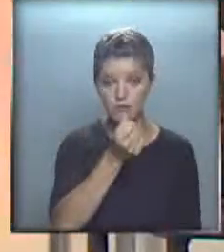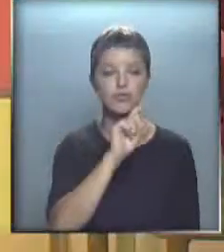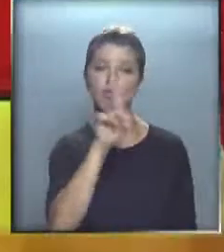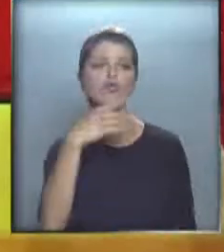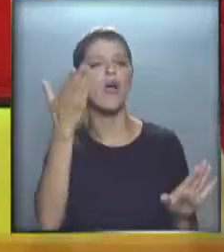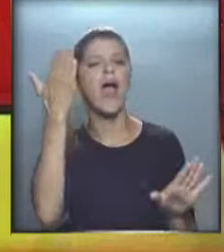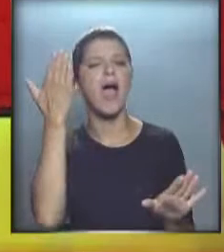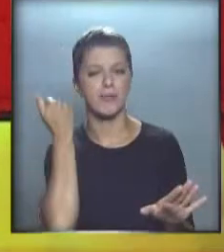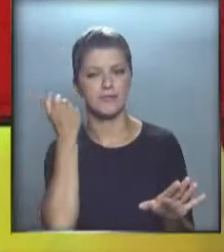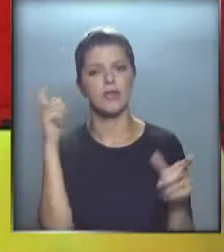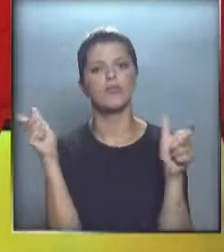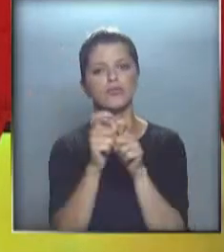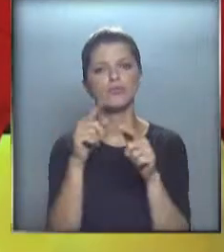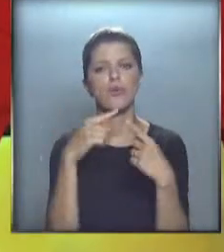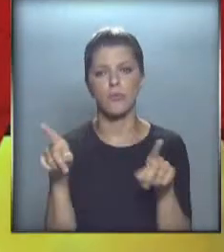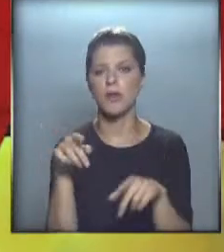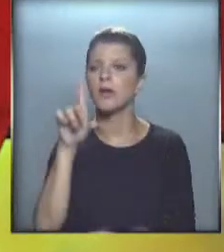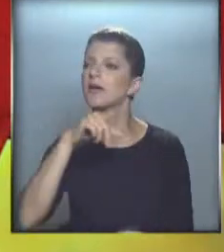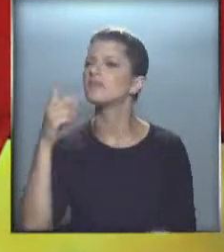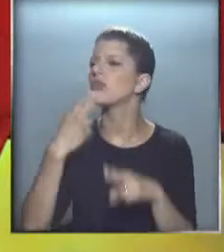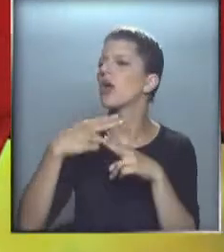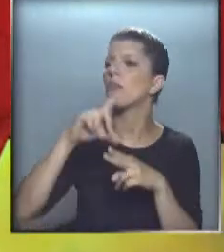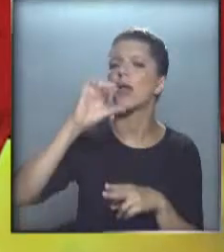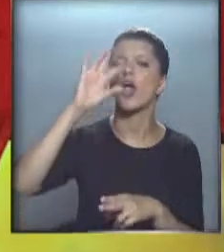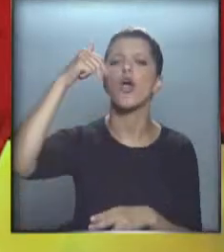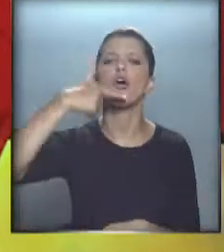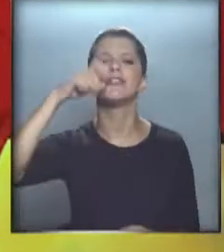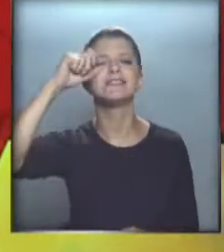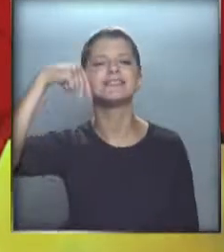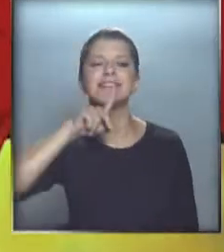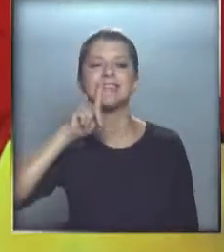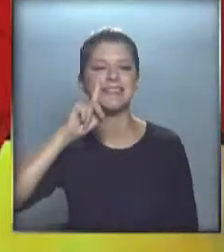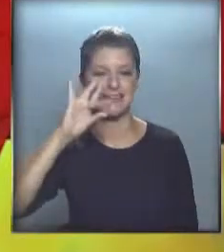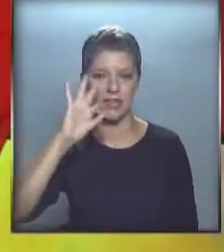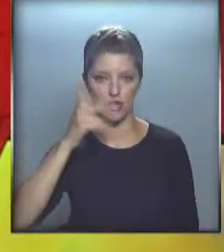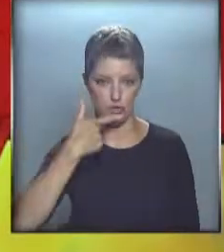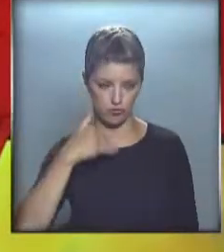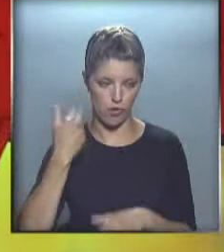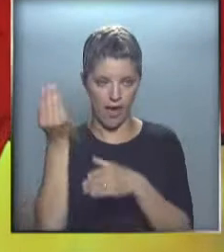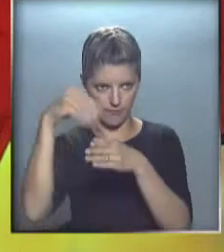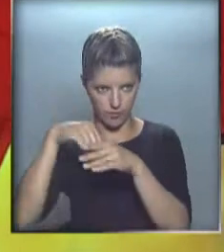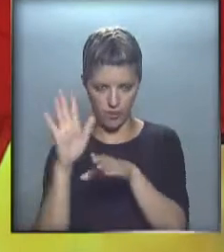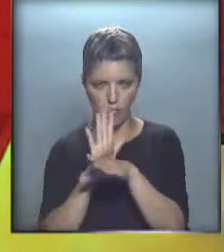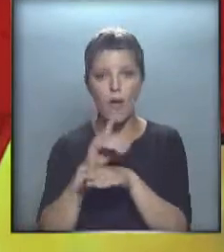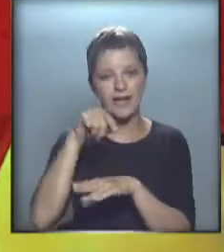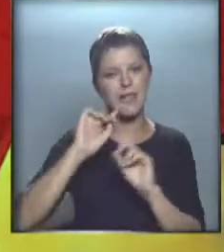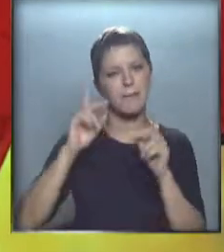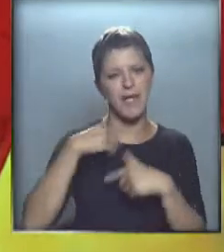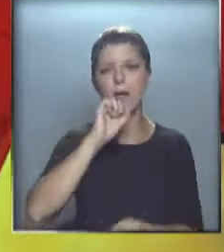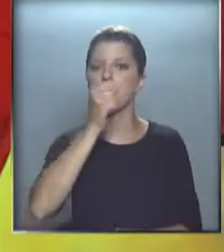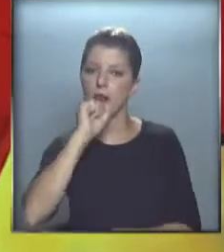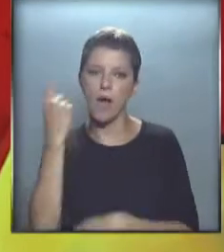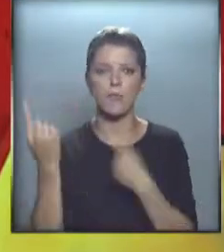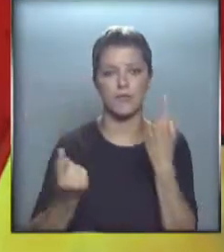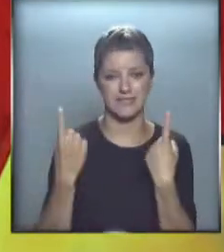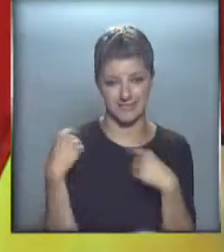yo ya hice otra novela que también era... ¿Cuál era? Era Consentidos. Consentidos. Sí. Ajá. Que ahí también cantábamos, bailábamos, pero no tanto como, como en